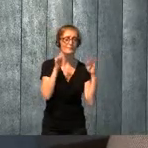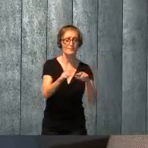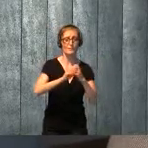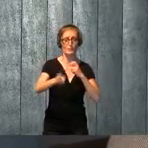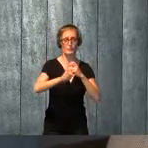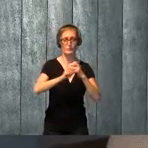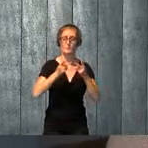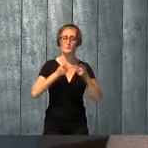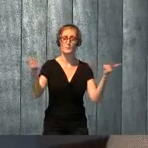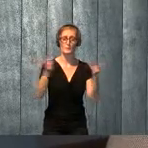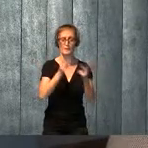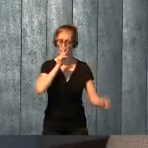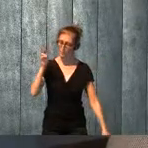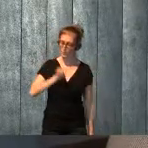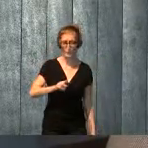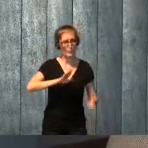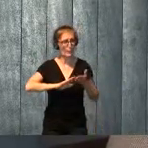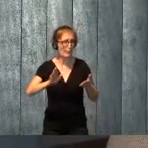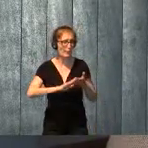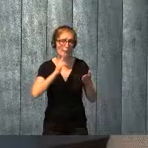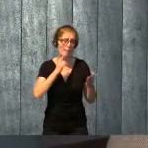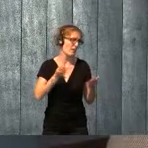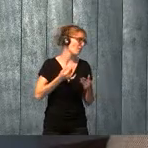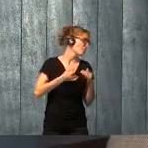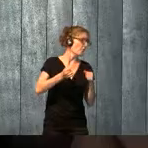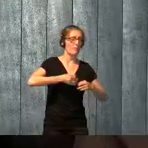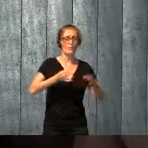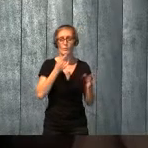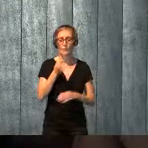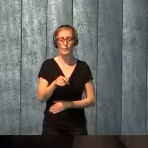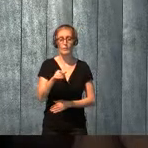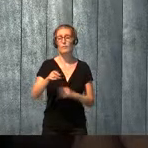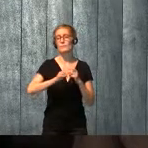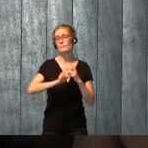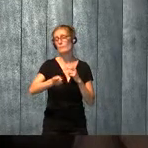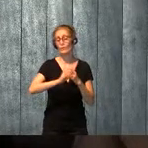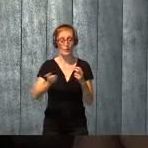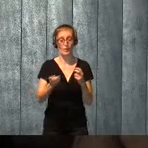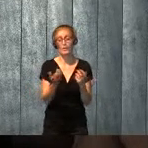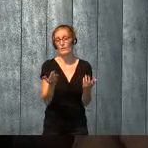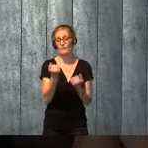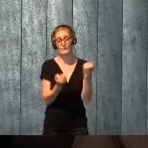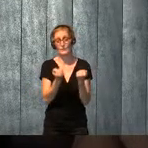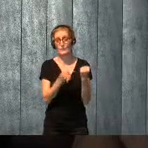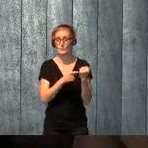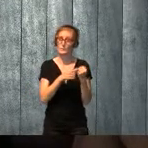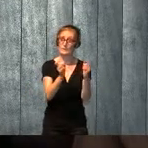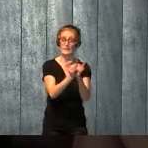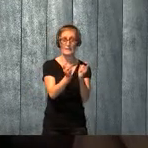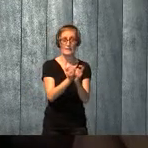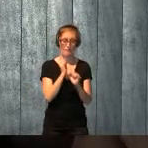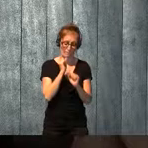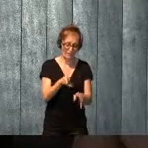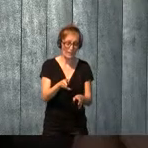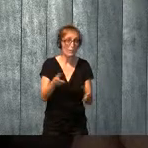sea invasivo, y donde el vehículo eléctrico y la bicicleta y las calles